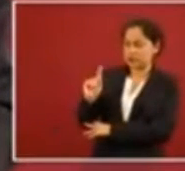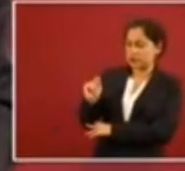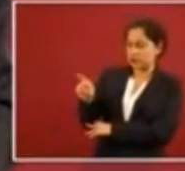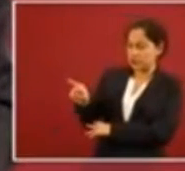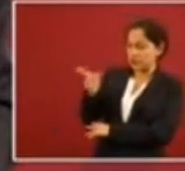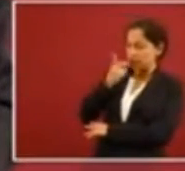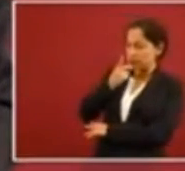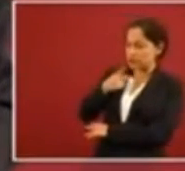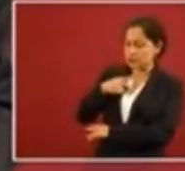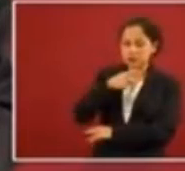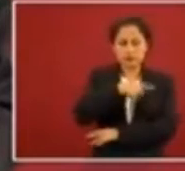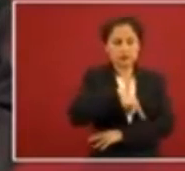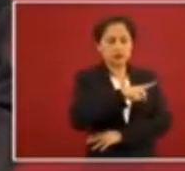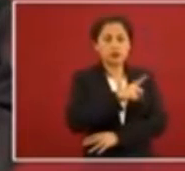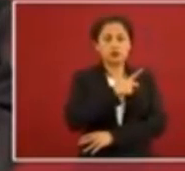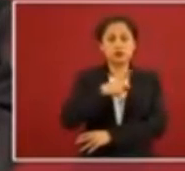50 mil millones de pesos.